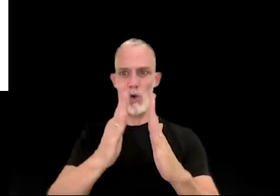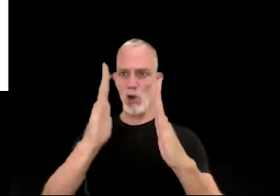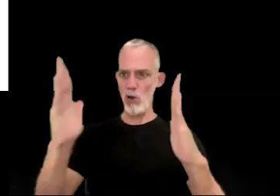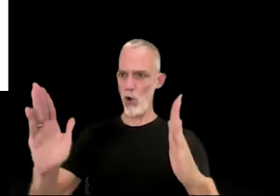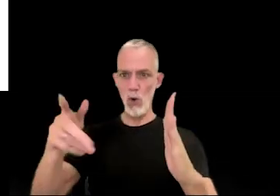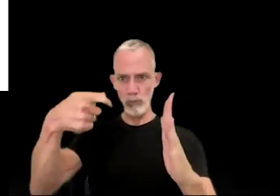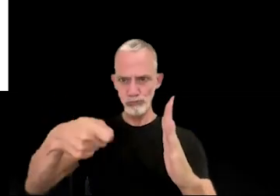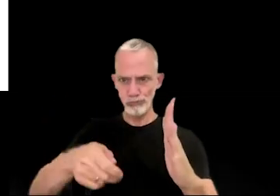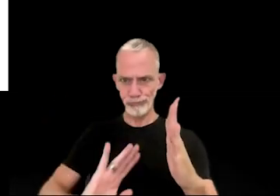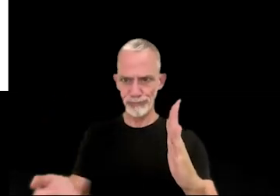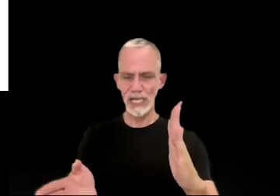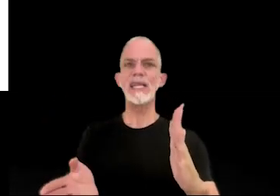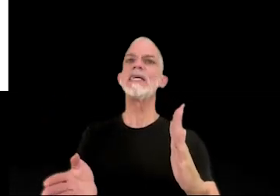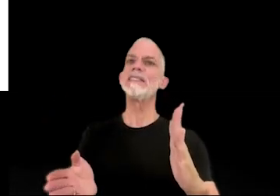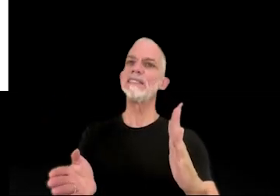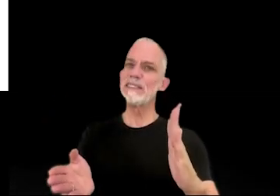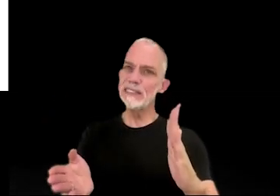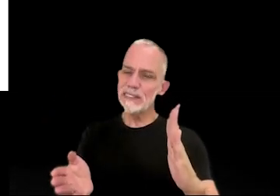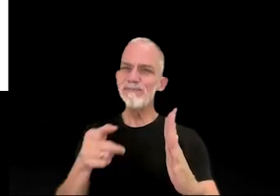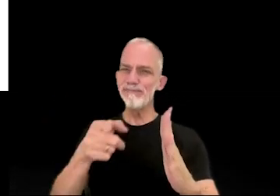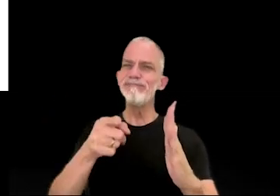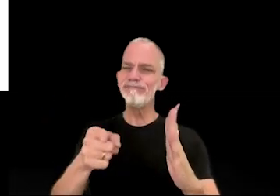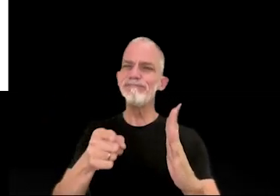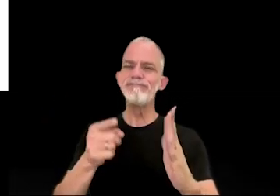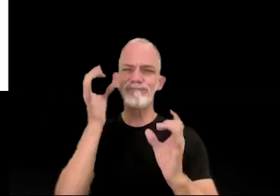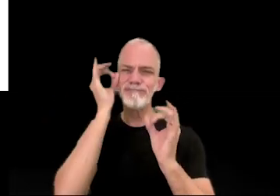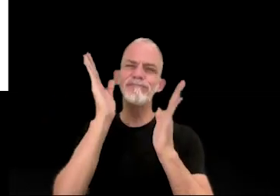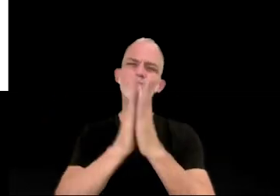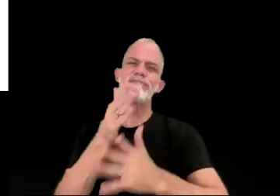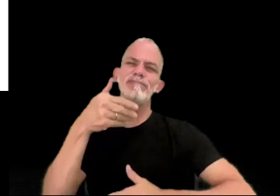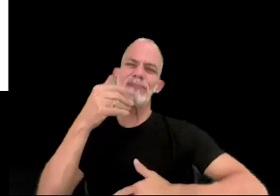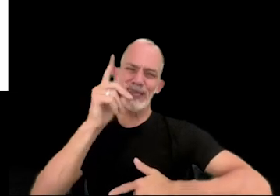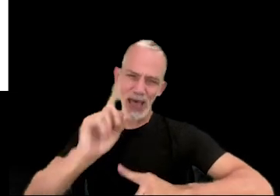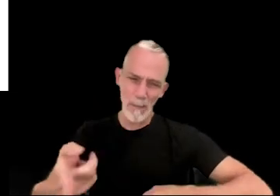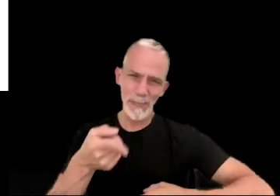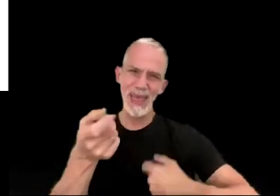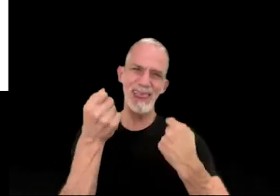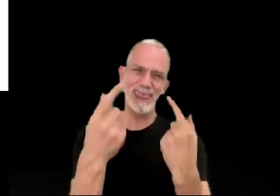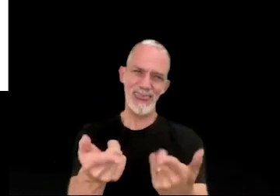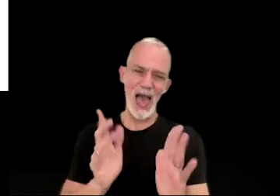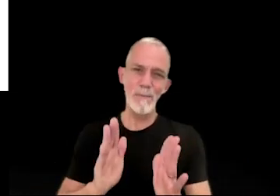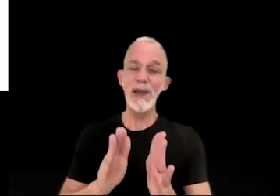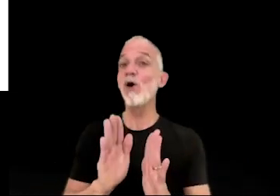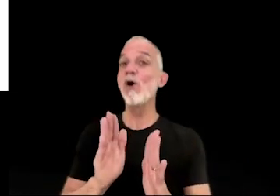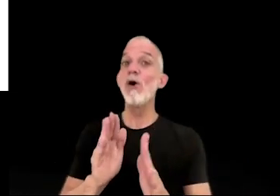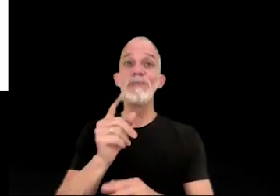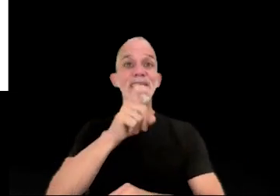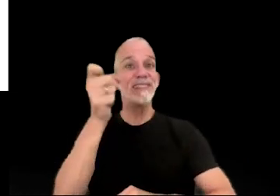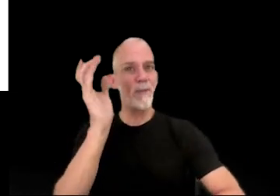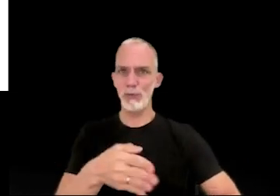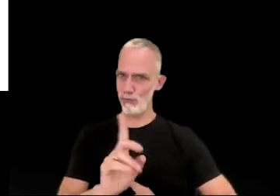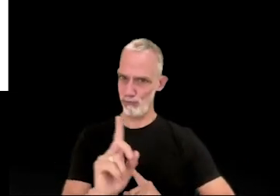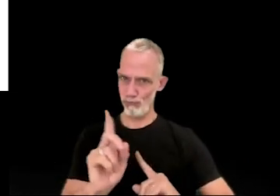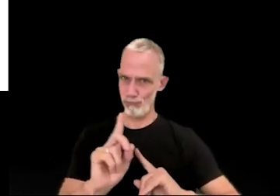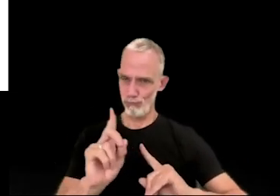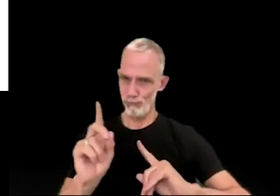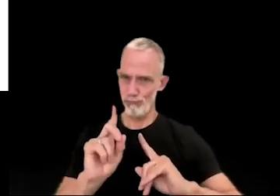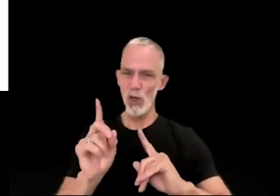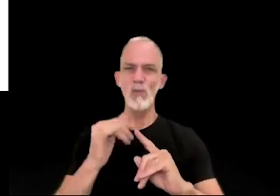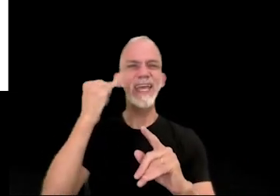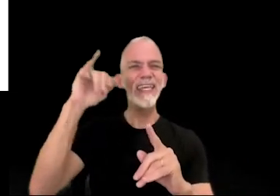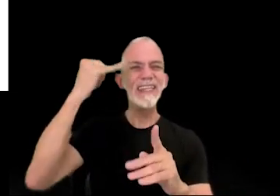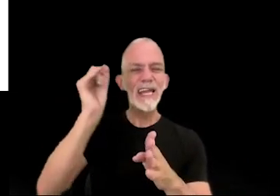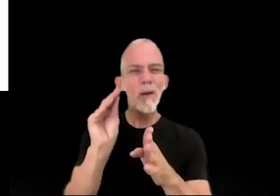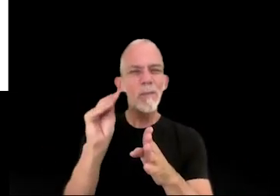ellos especialmente se establece una condonación, pero de una parte de los intereses devengados sobre